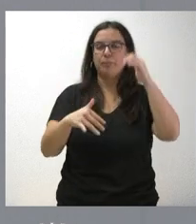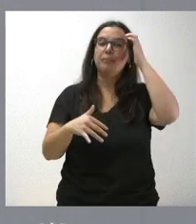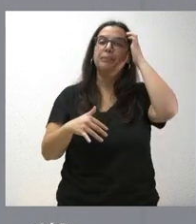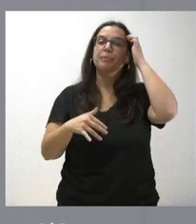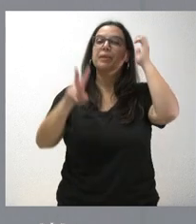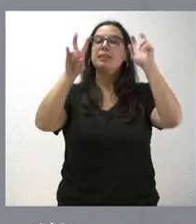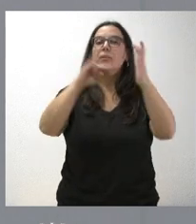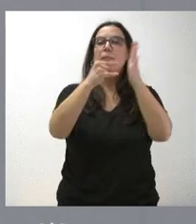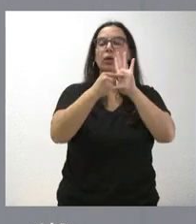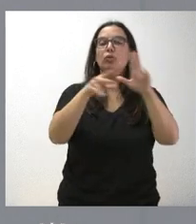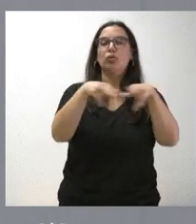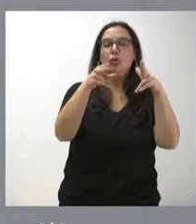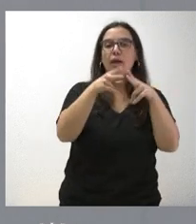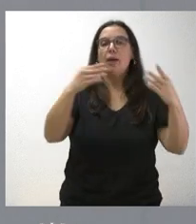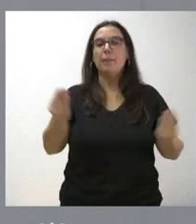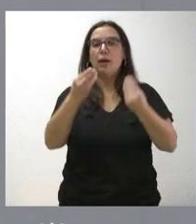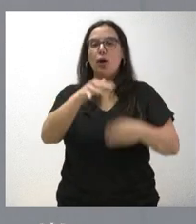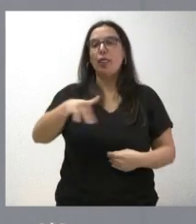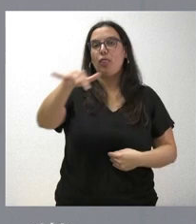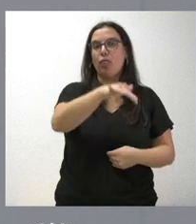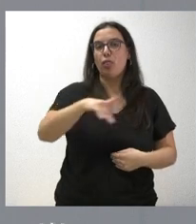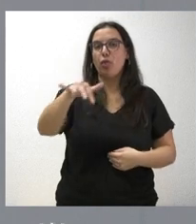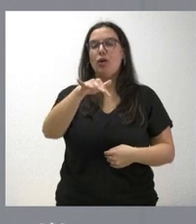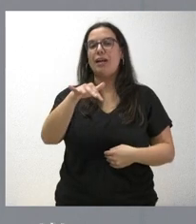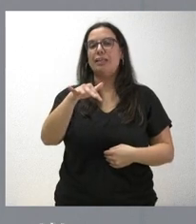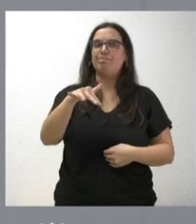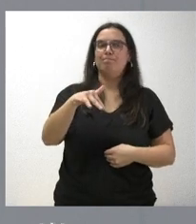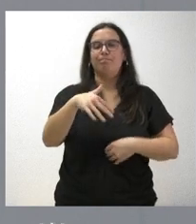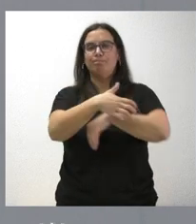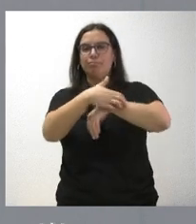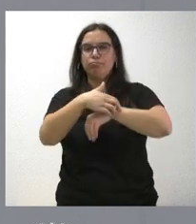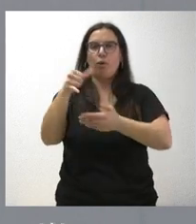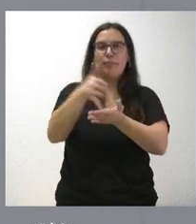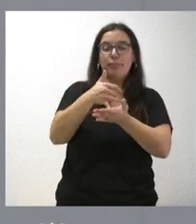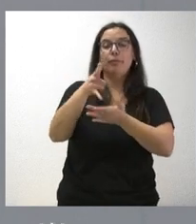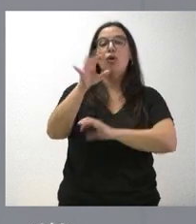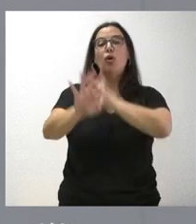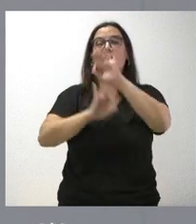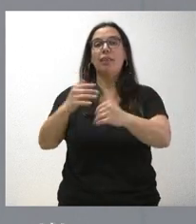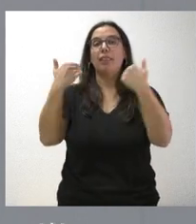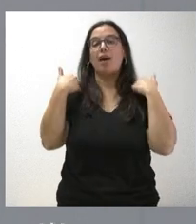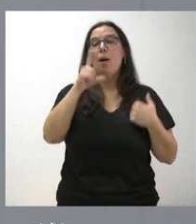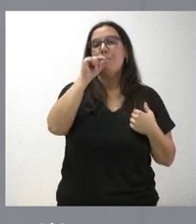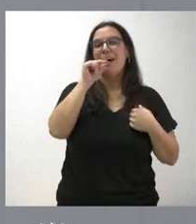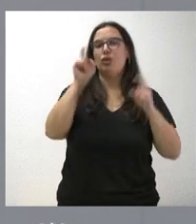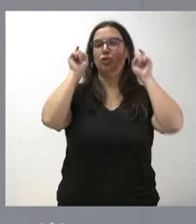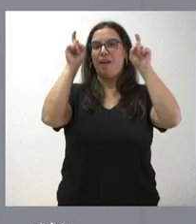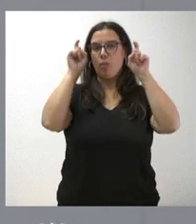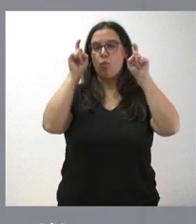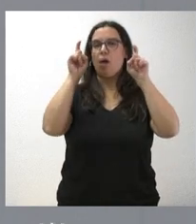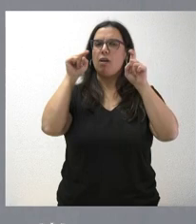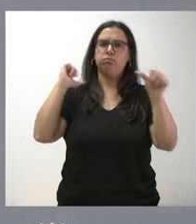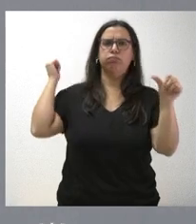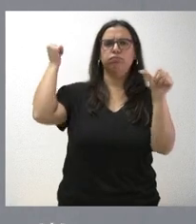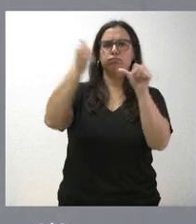proyectos sociales de mejora de distritos urbanos poco favorecidos y que serán organizados por la asociación pajarillos educa que tiene una amplia